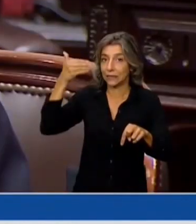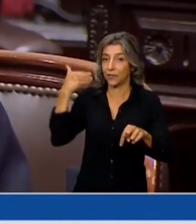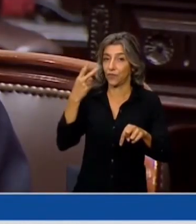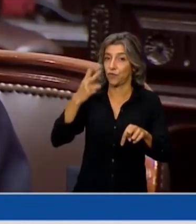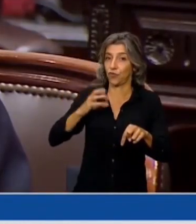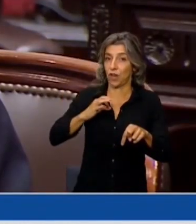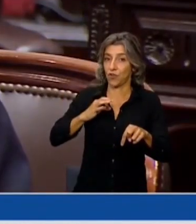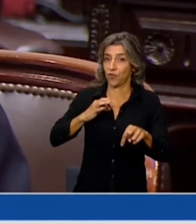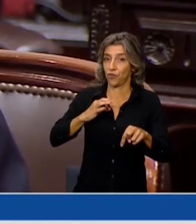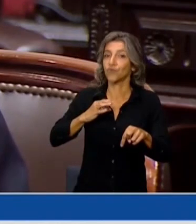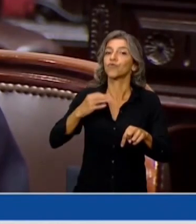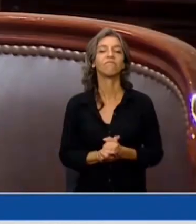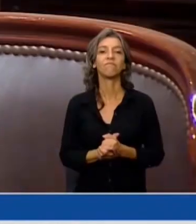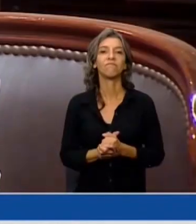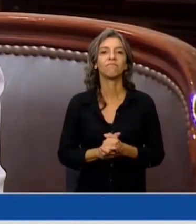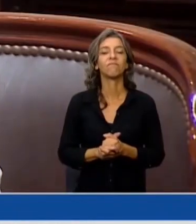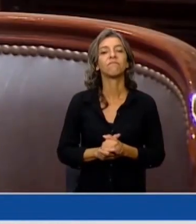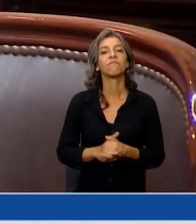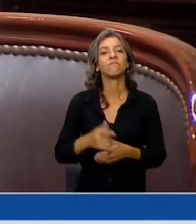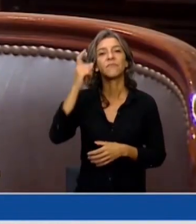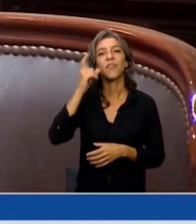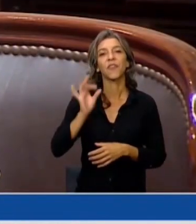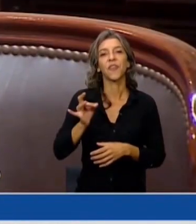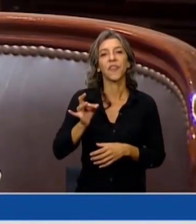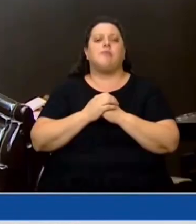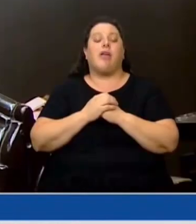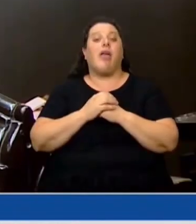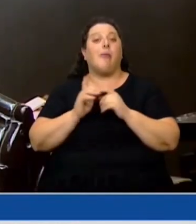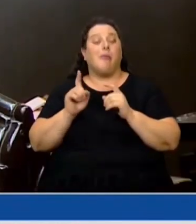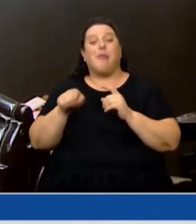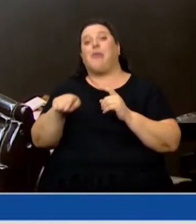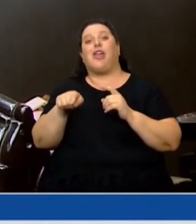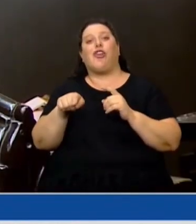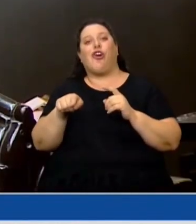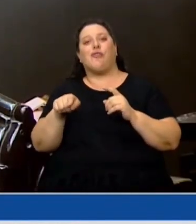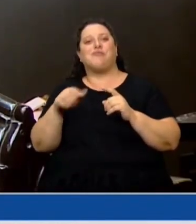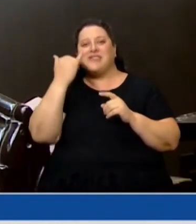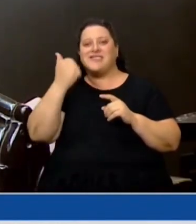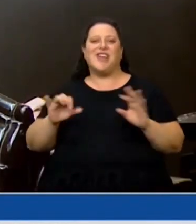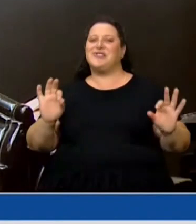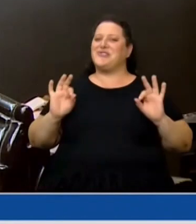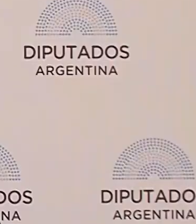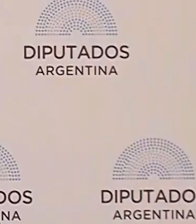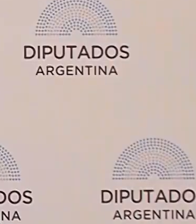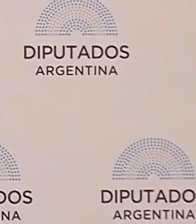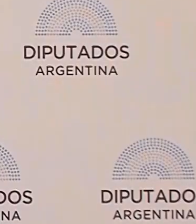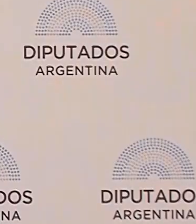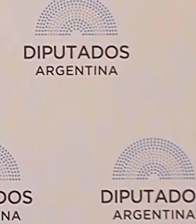cambios en los últimos 40 años y digo la importancia nacional porque